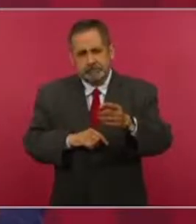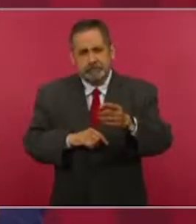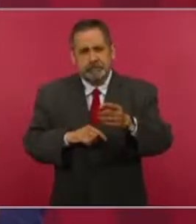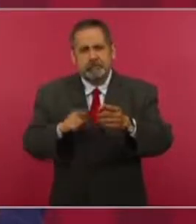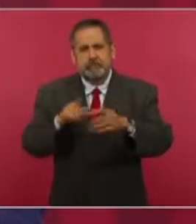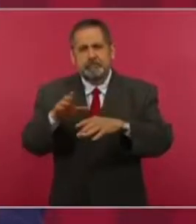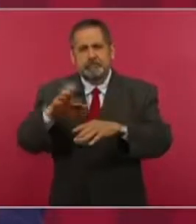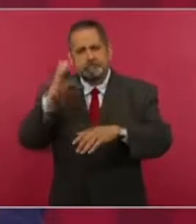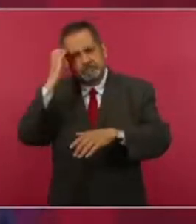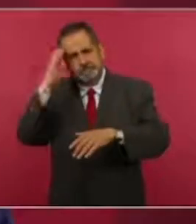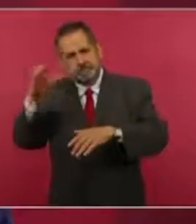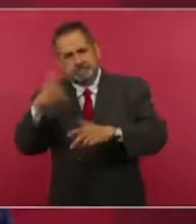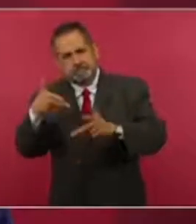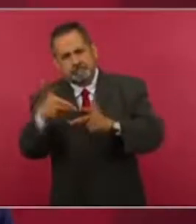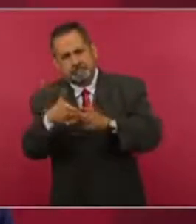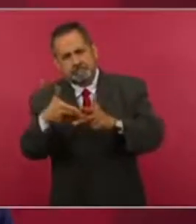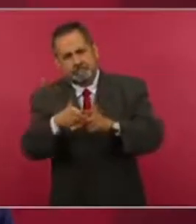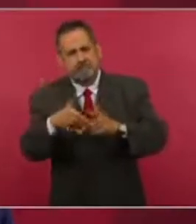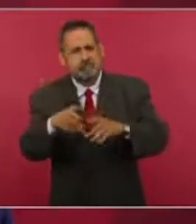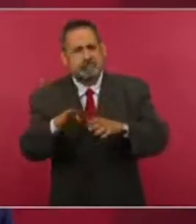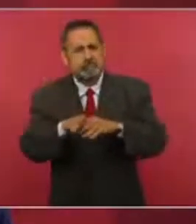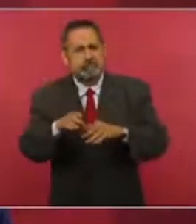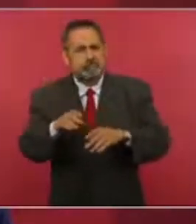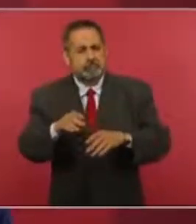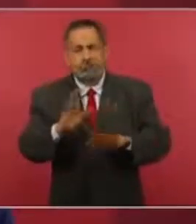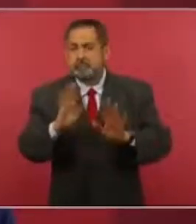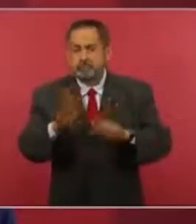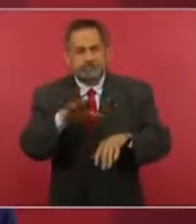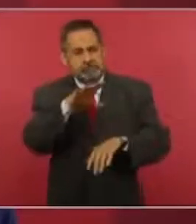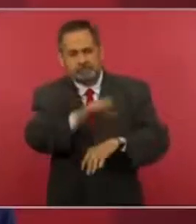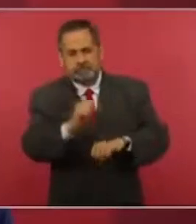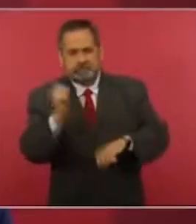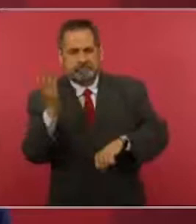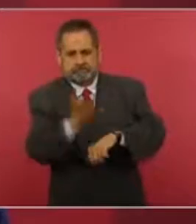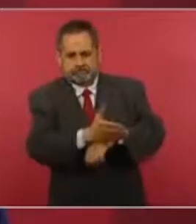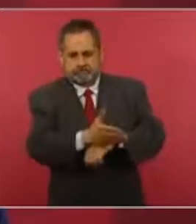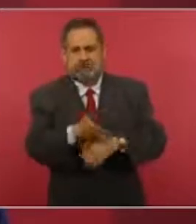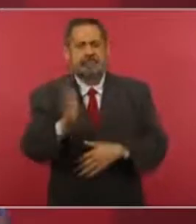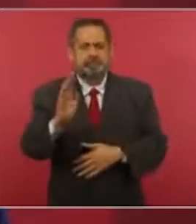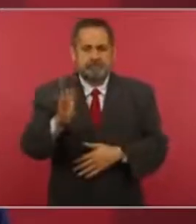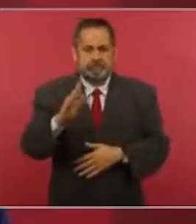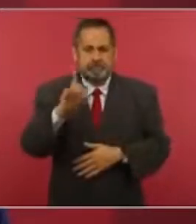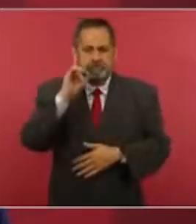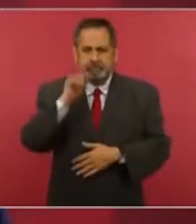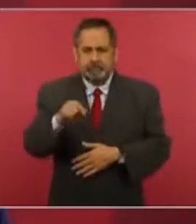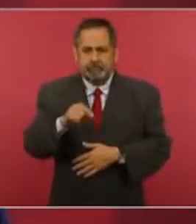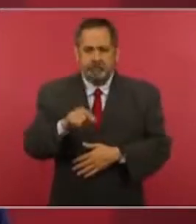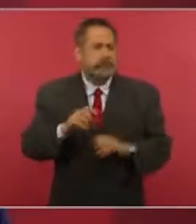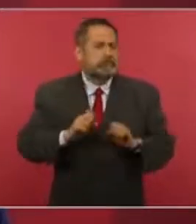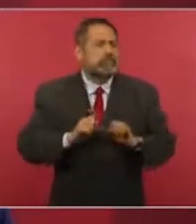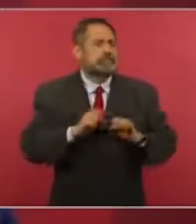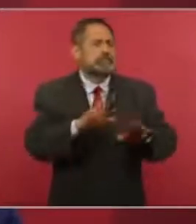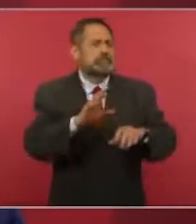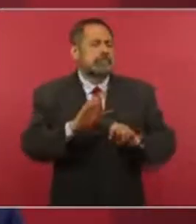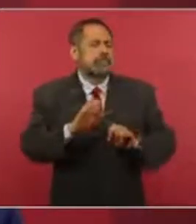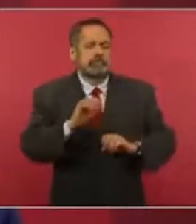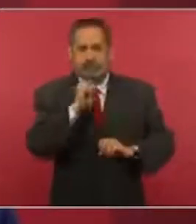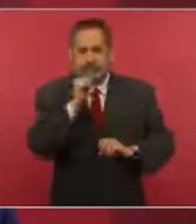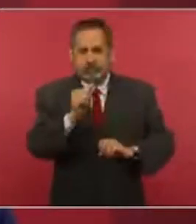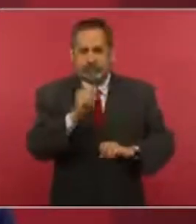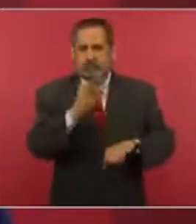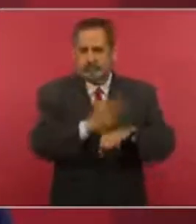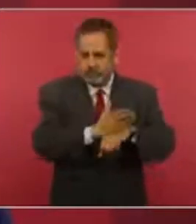crímenes que se están castigando, es el cero impunidad, y